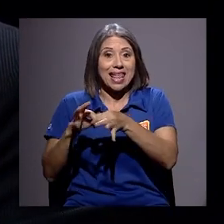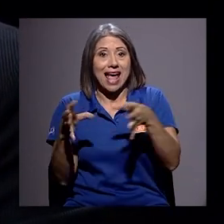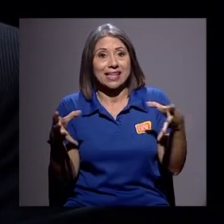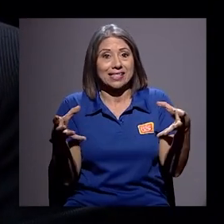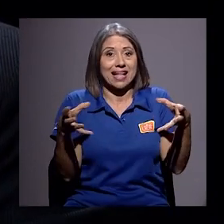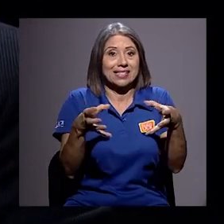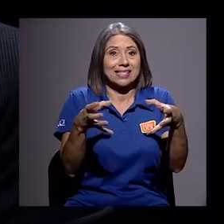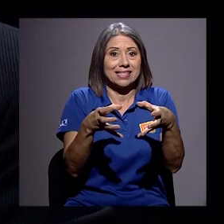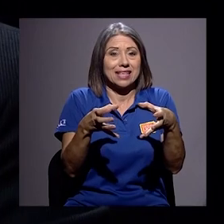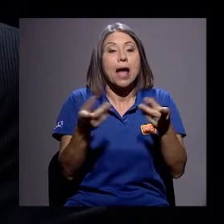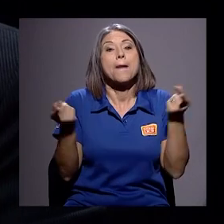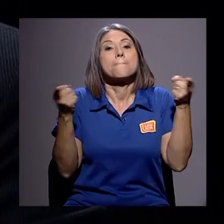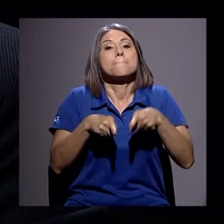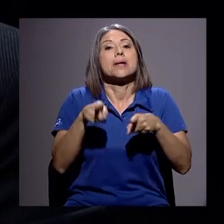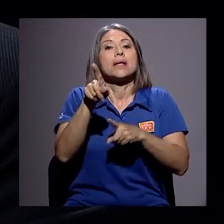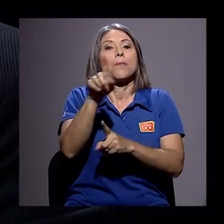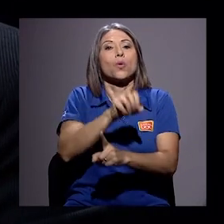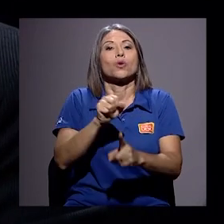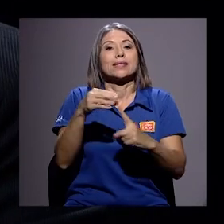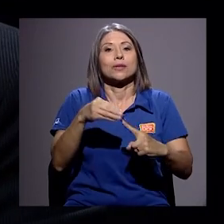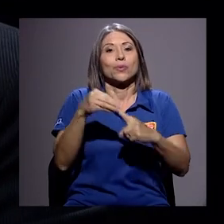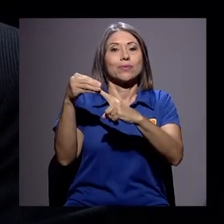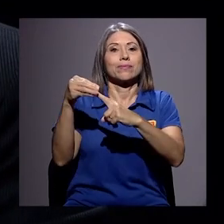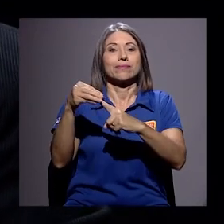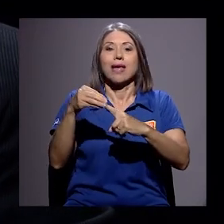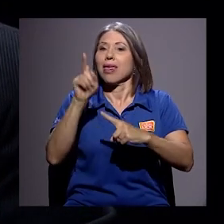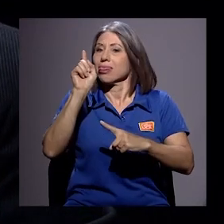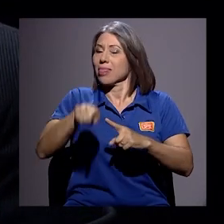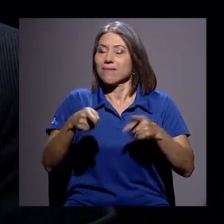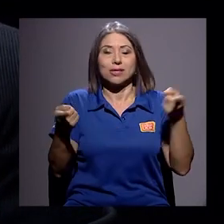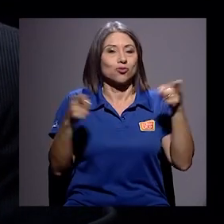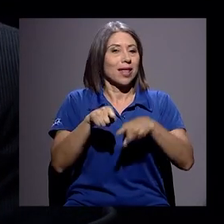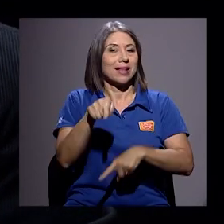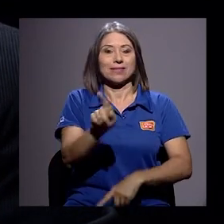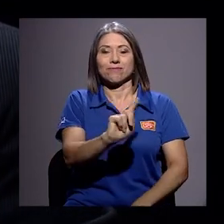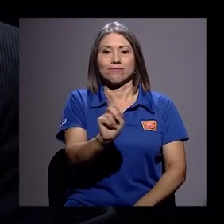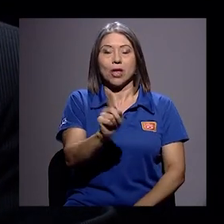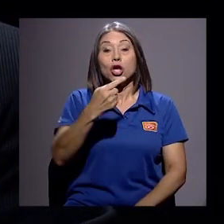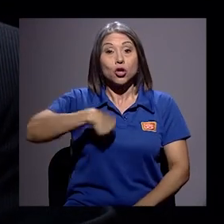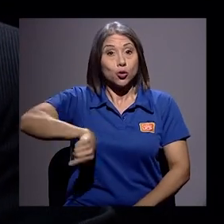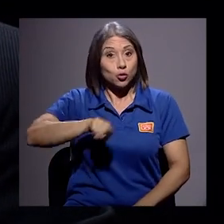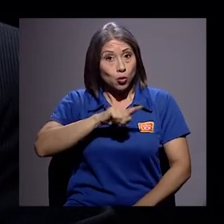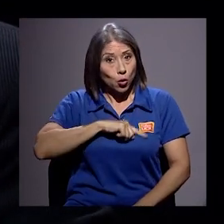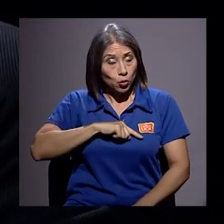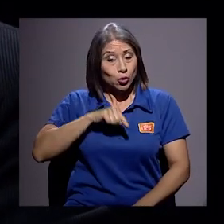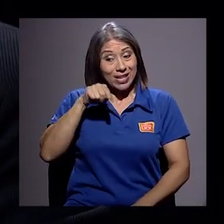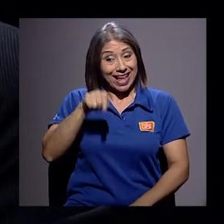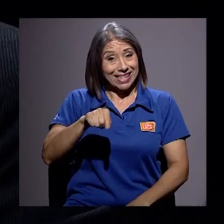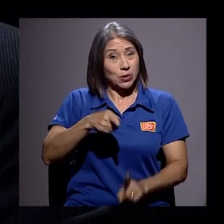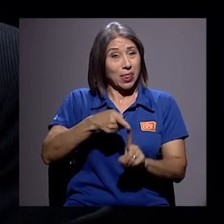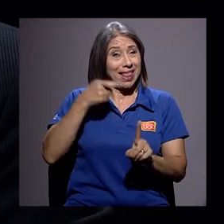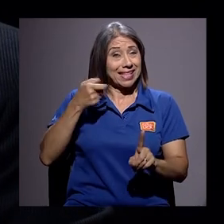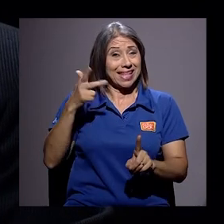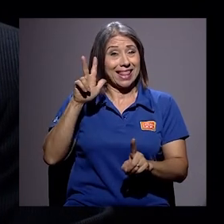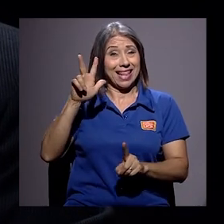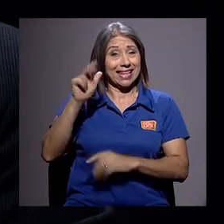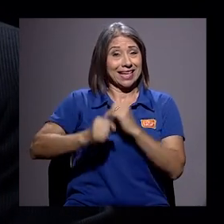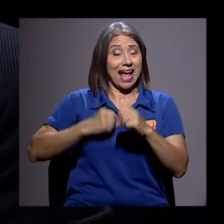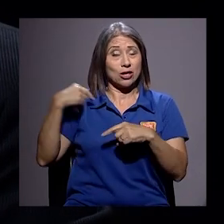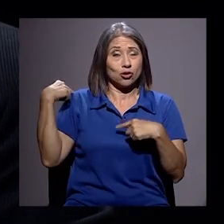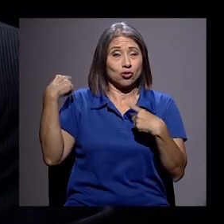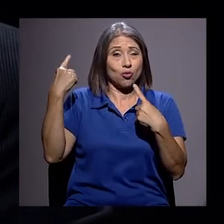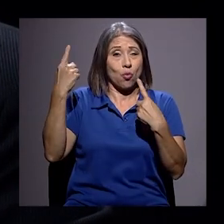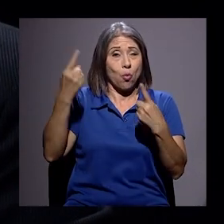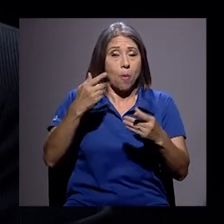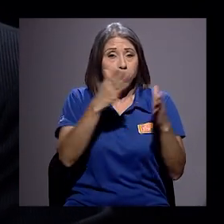coyuntural y es lo que hay que tratar de garantizar que no suceda nosotros hemos venido tejiendo esto desde hace tres años de hecho el